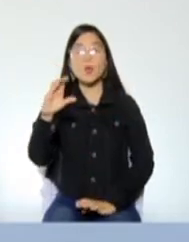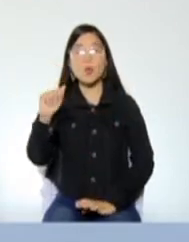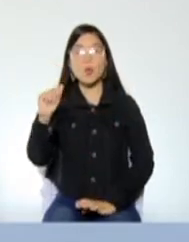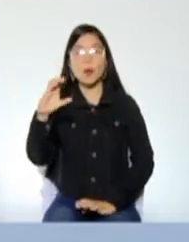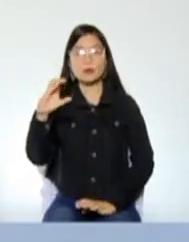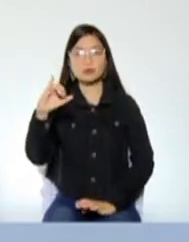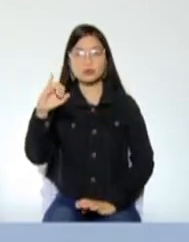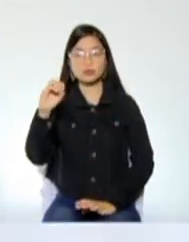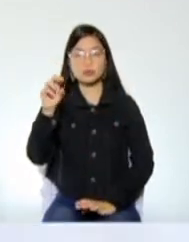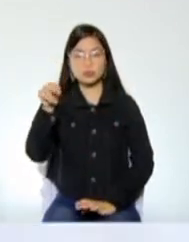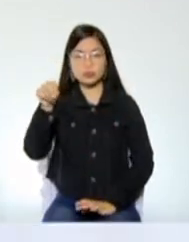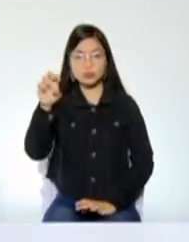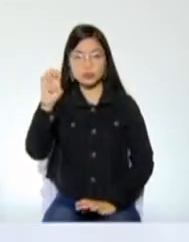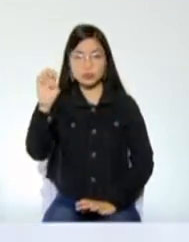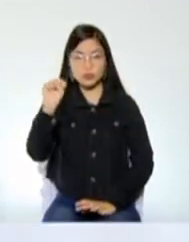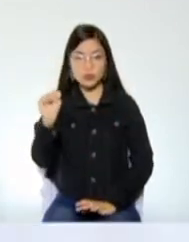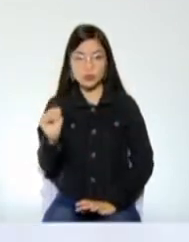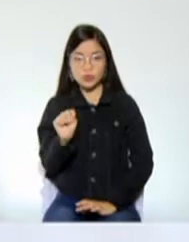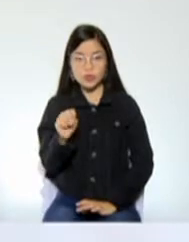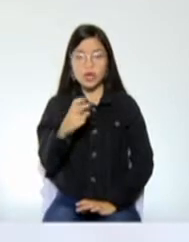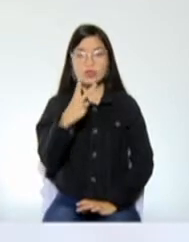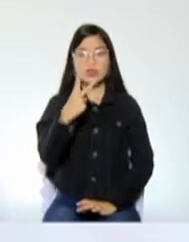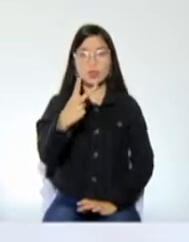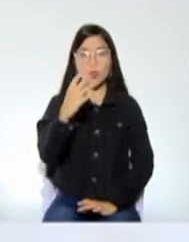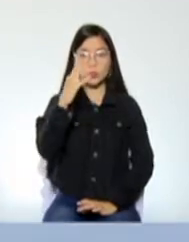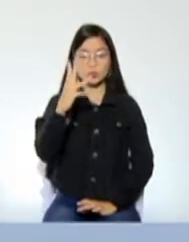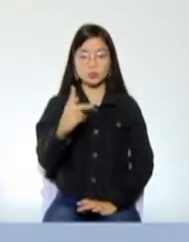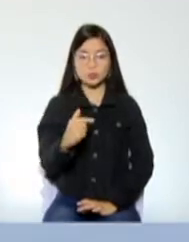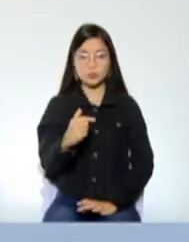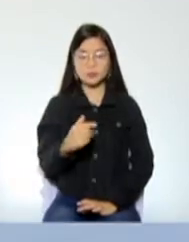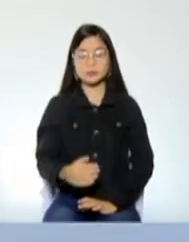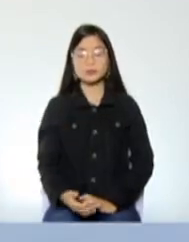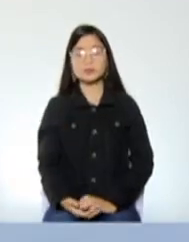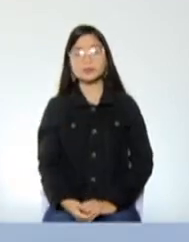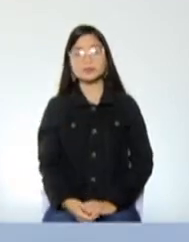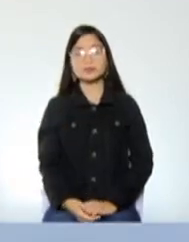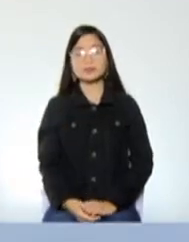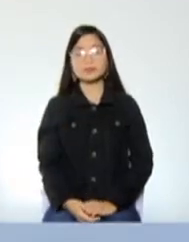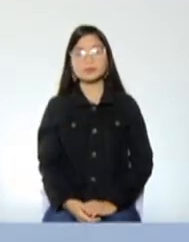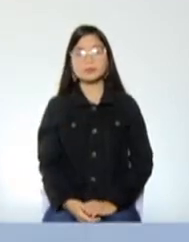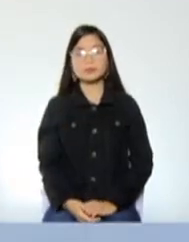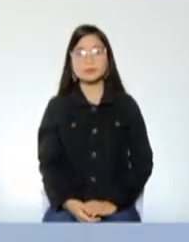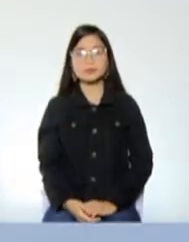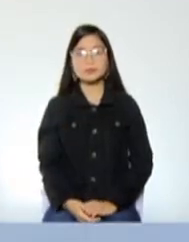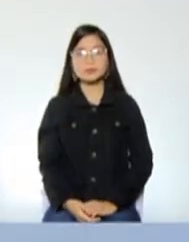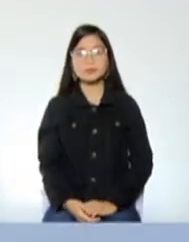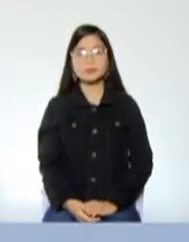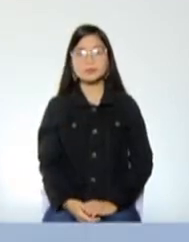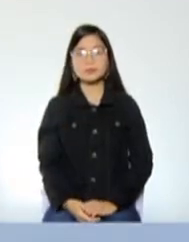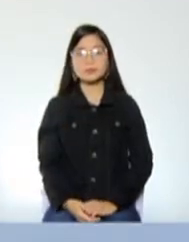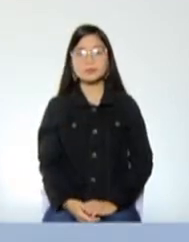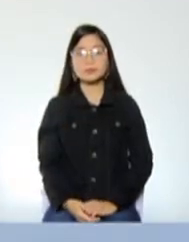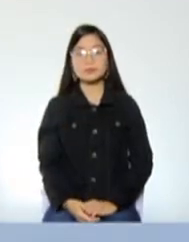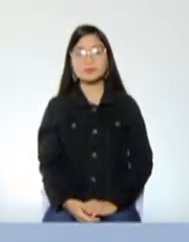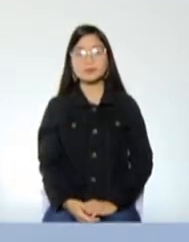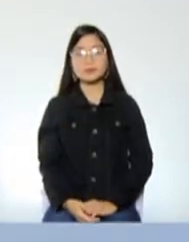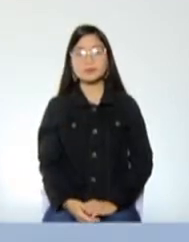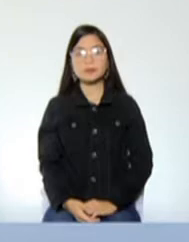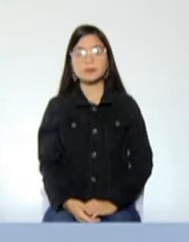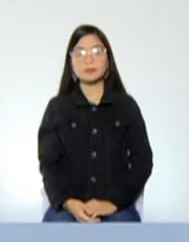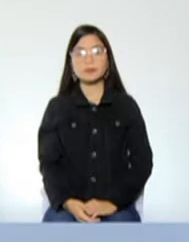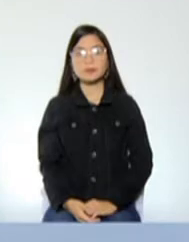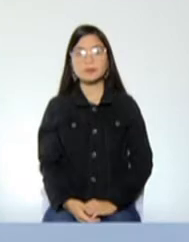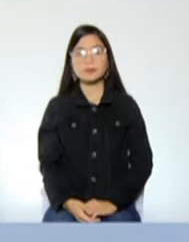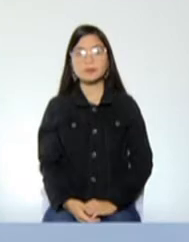término pasa o se transpone de un lado de la ecuación al otro, debe automáticamente cambiar